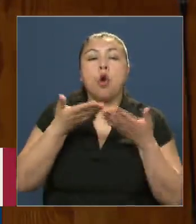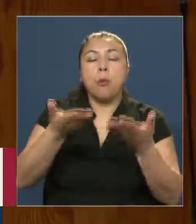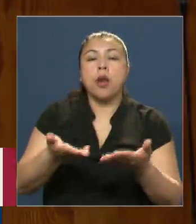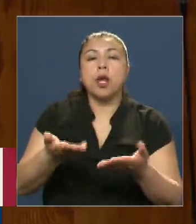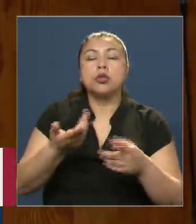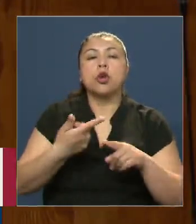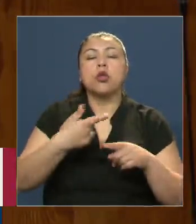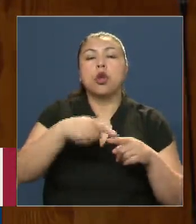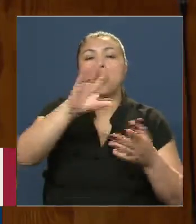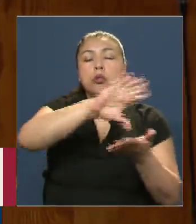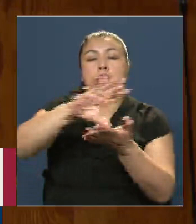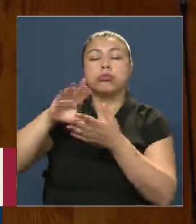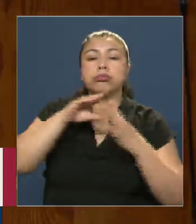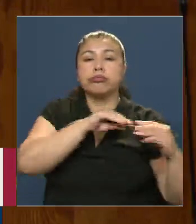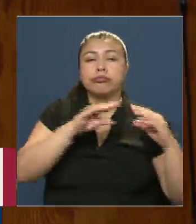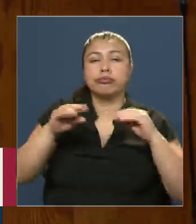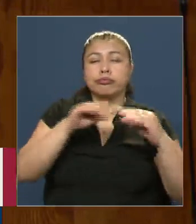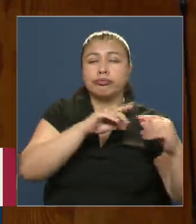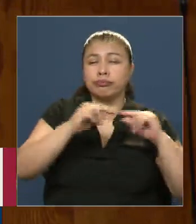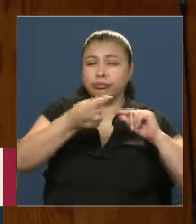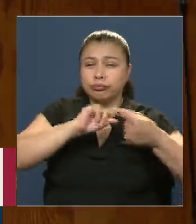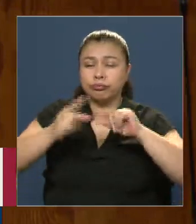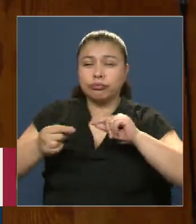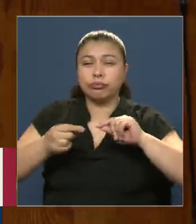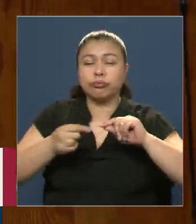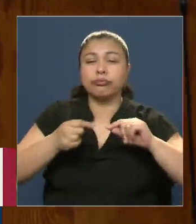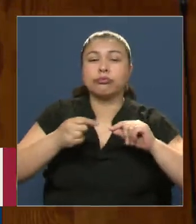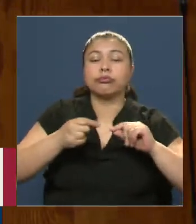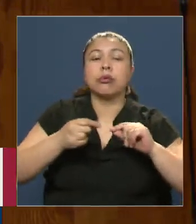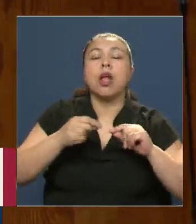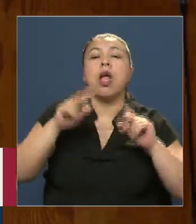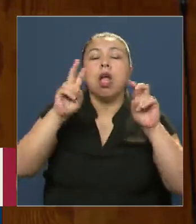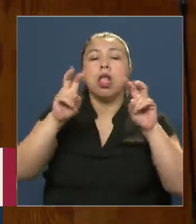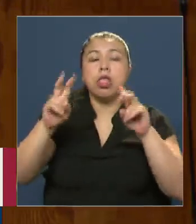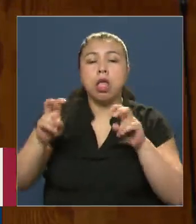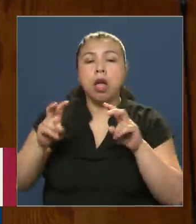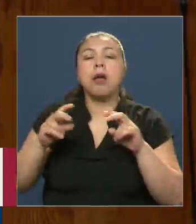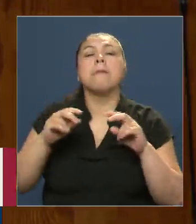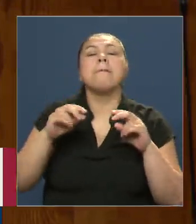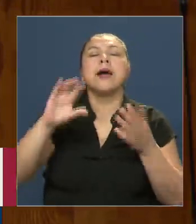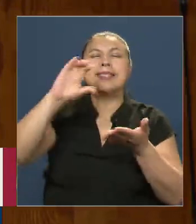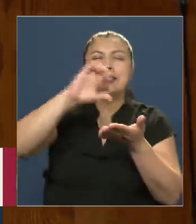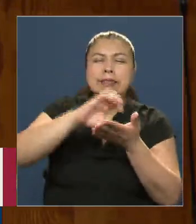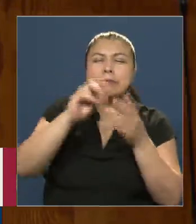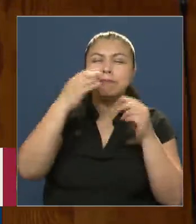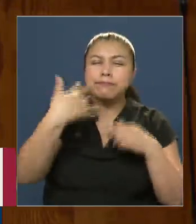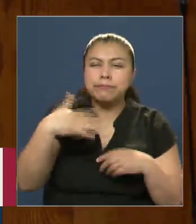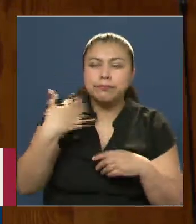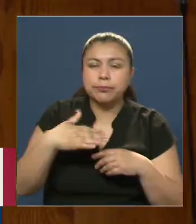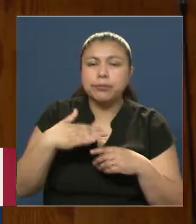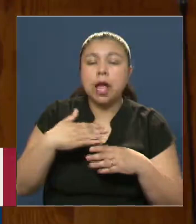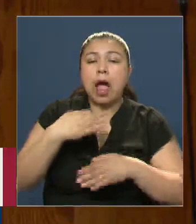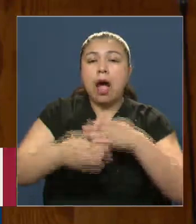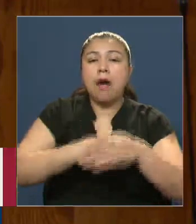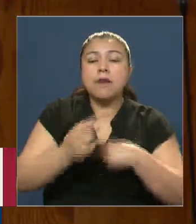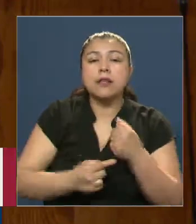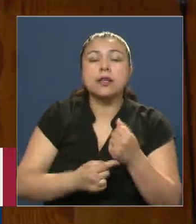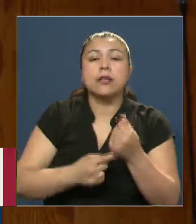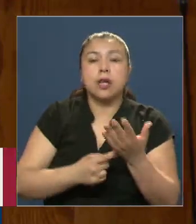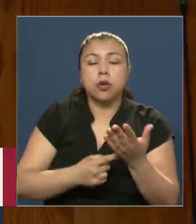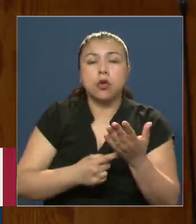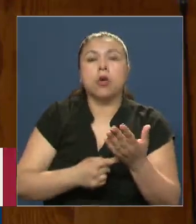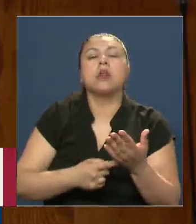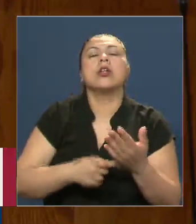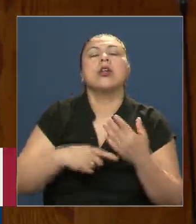internacional, discutir asuntos centrados tanto en el futuro como en las repercusiones de los avances tecnológicos, los